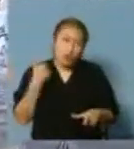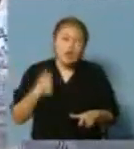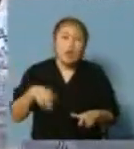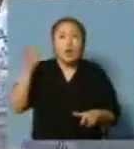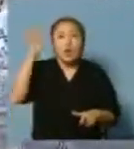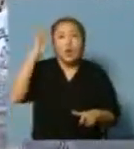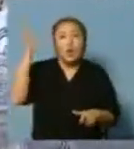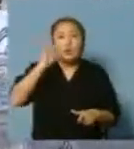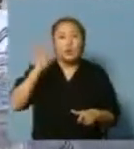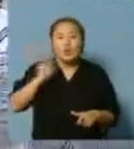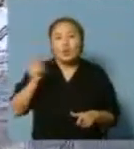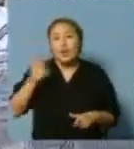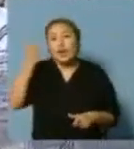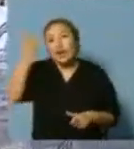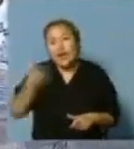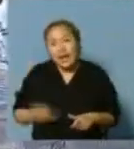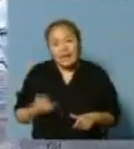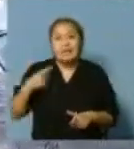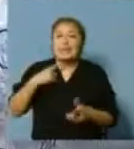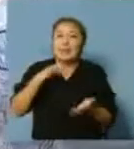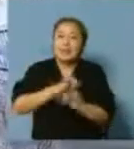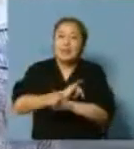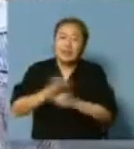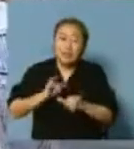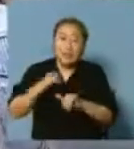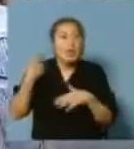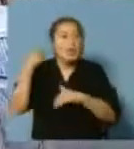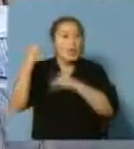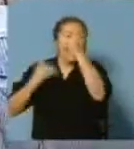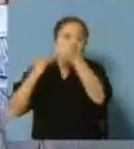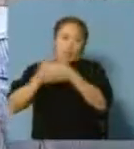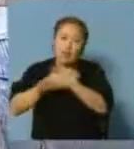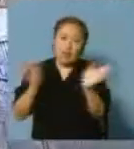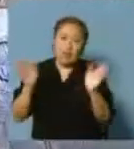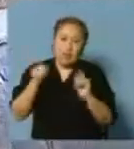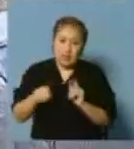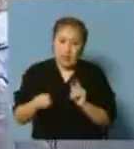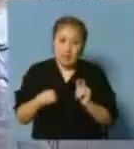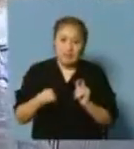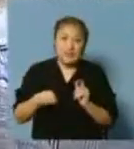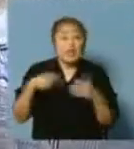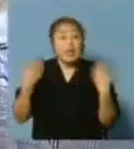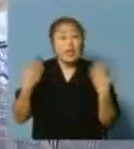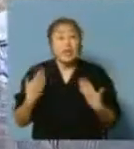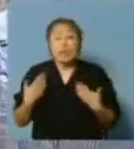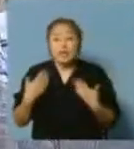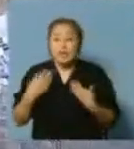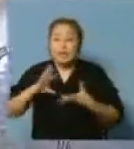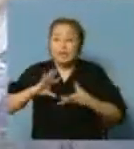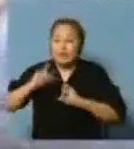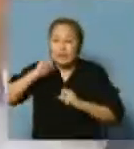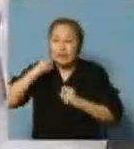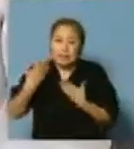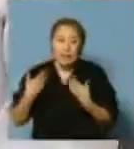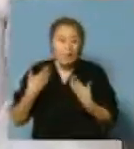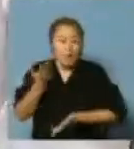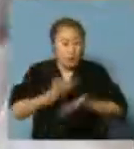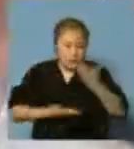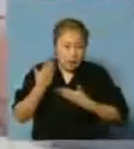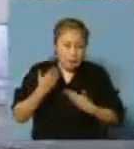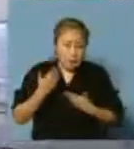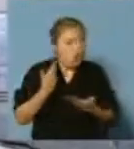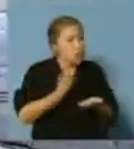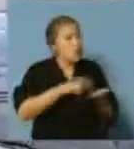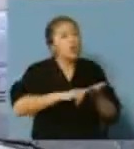creo que tenemos que estar informados y es una charla abierta, así que es buena la oportunidad de poder estar con él. Reiteremos el